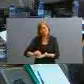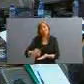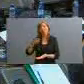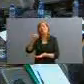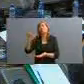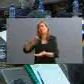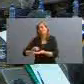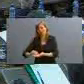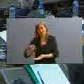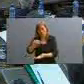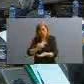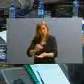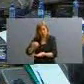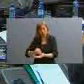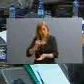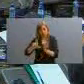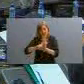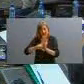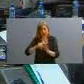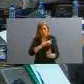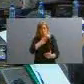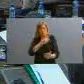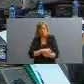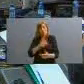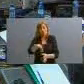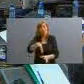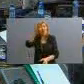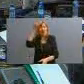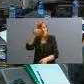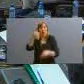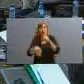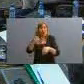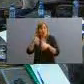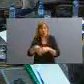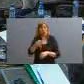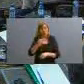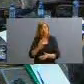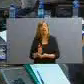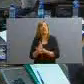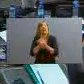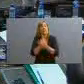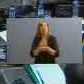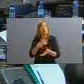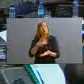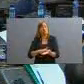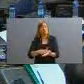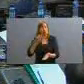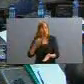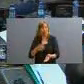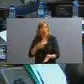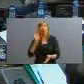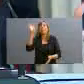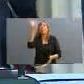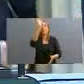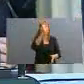diputados, o sea, ustedes sí son elegidos por el voto popular, ustedes sí tienen representación legítima, ustedes los eligen en sus provincias a cada